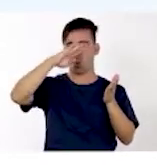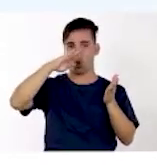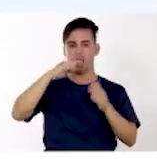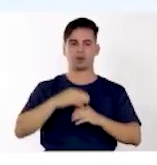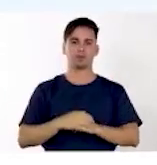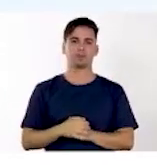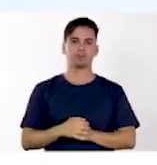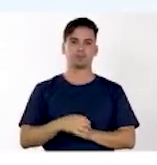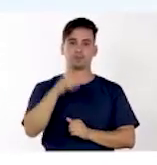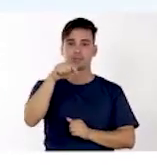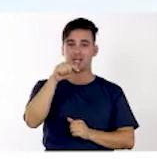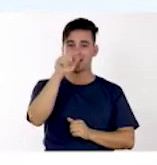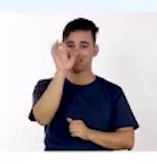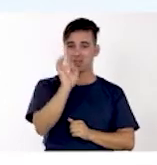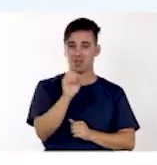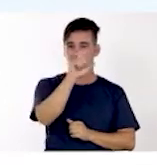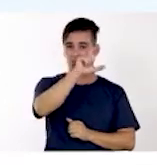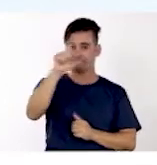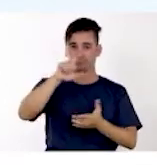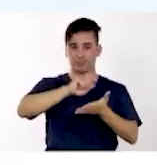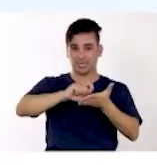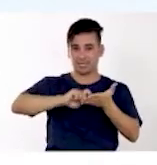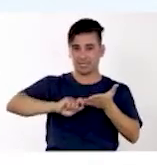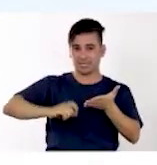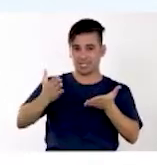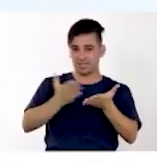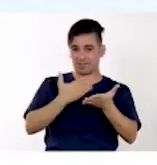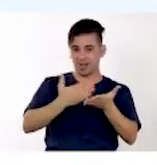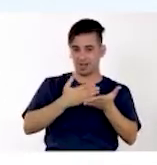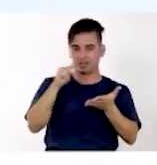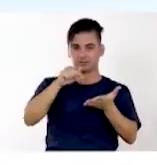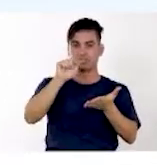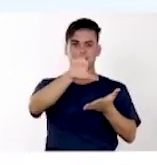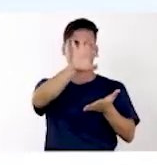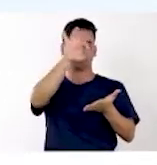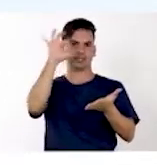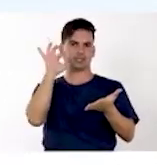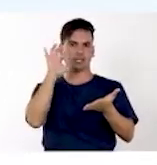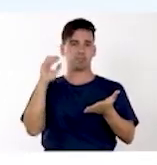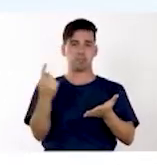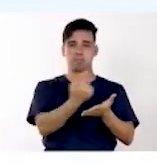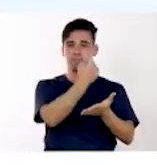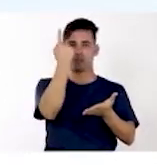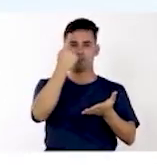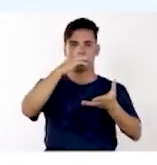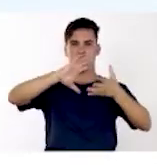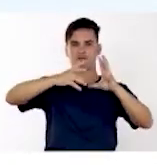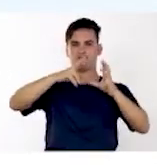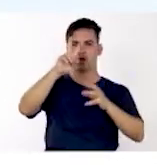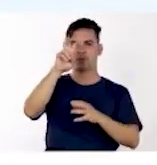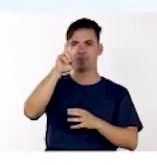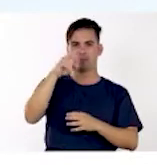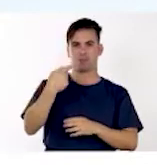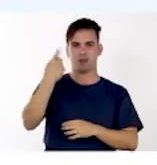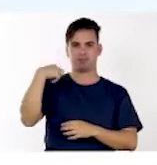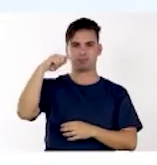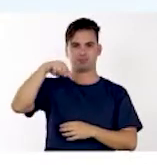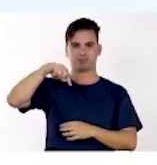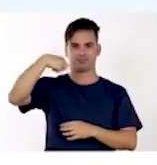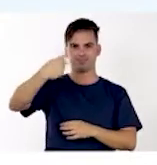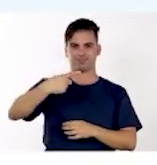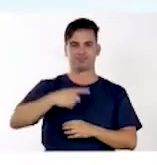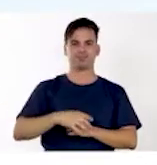texto que ustedes tienen en su libreta, ustedes van a extraer la primera forma verbal. Y de ella van a